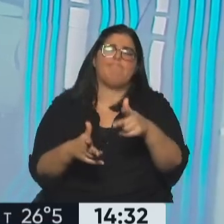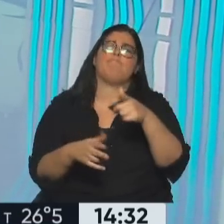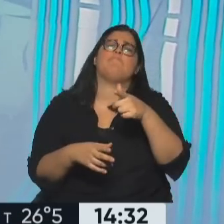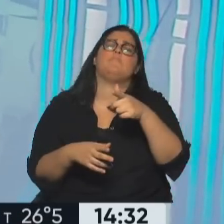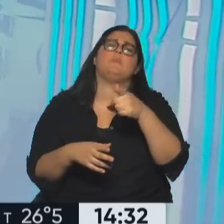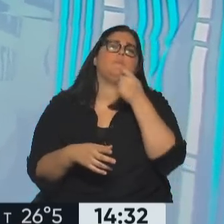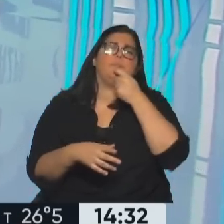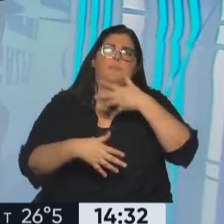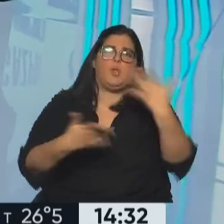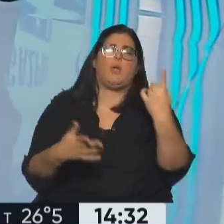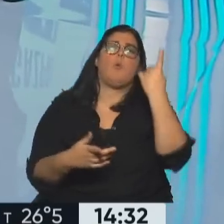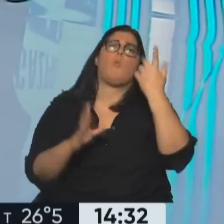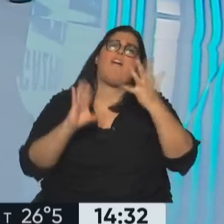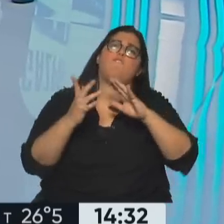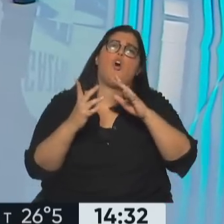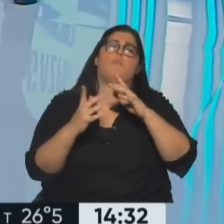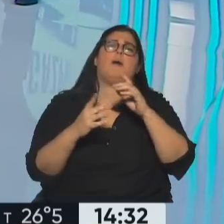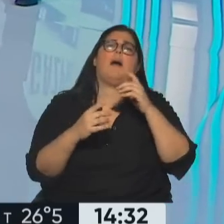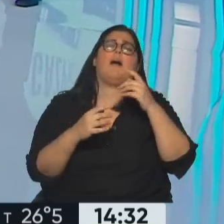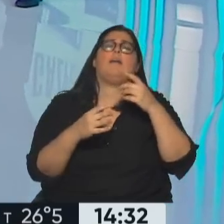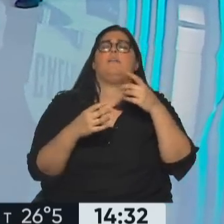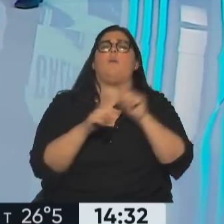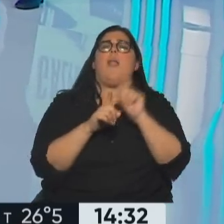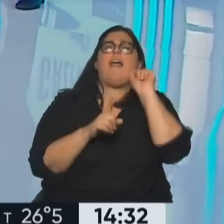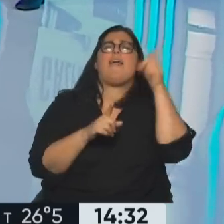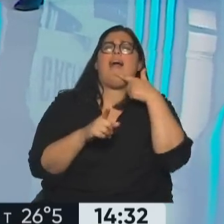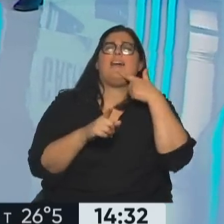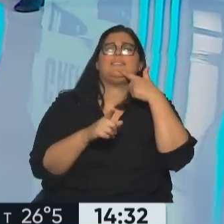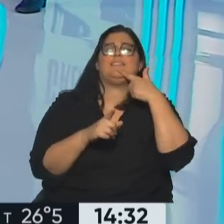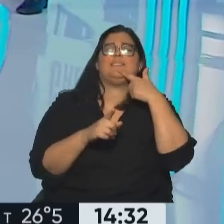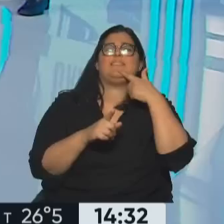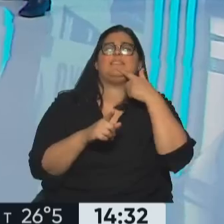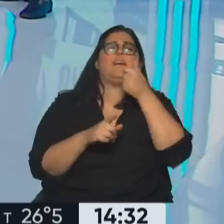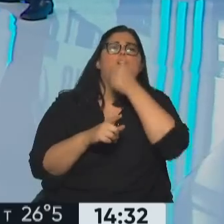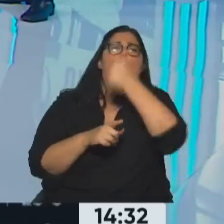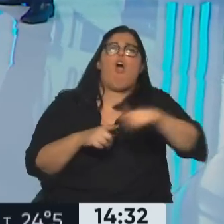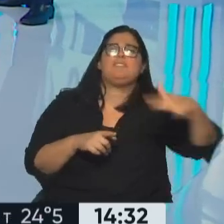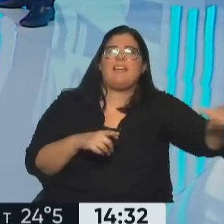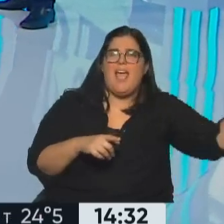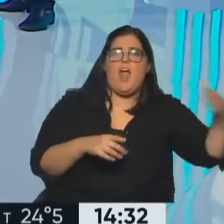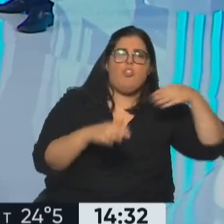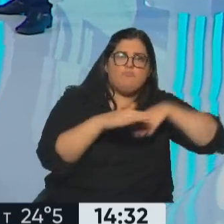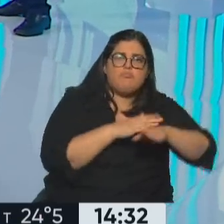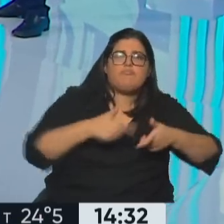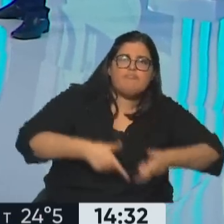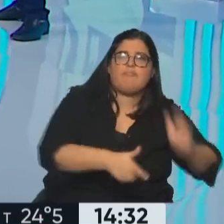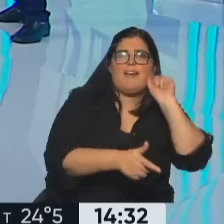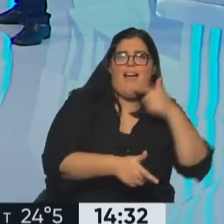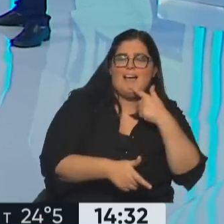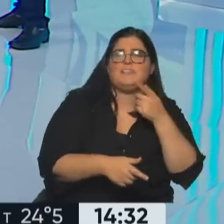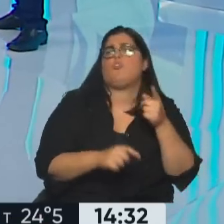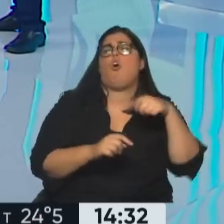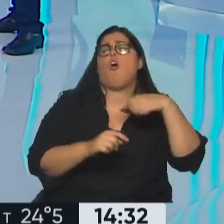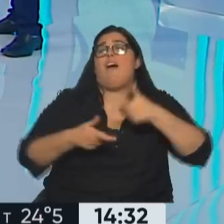por ejemplo, una de las alternativas es el transporte de gas a través de los océanos, a través de otros mecanismos que no son el